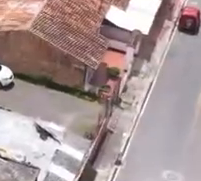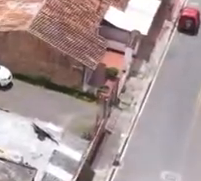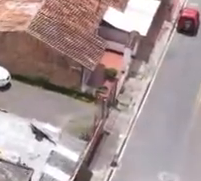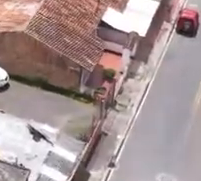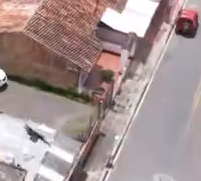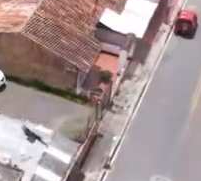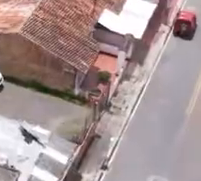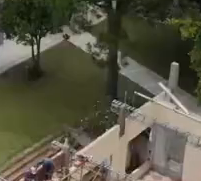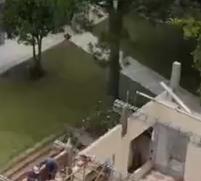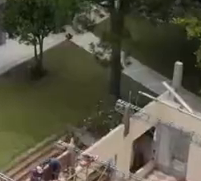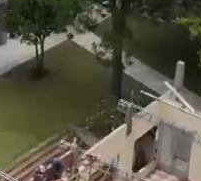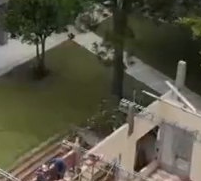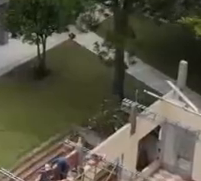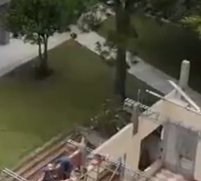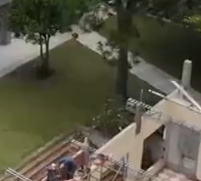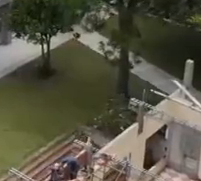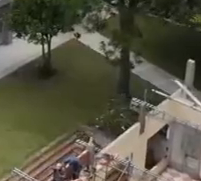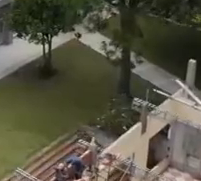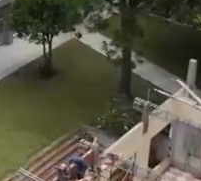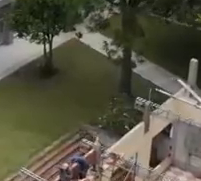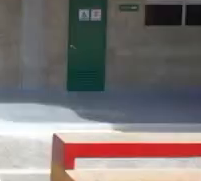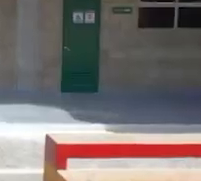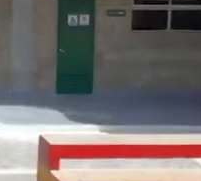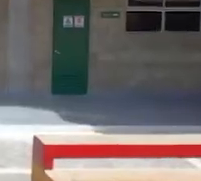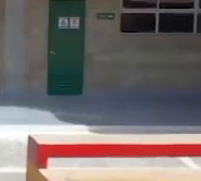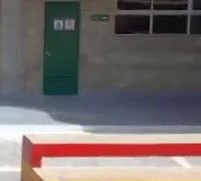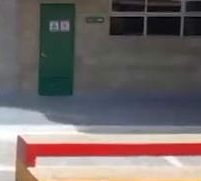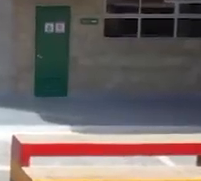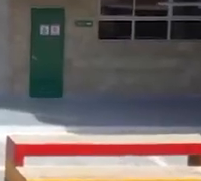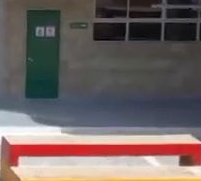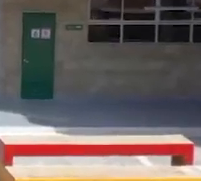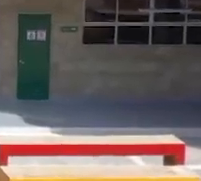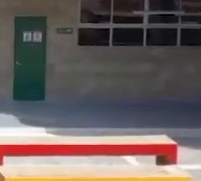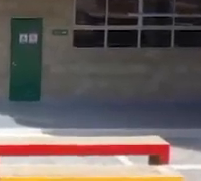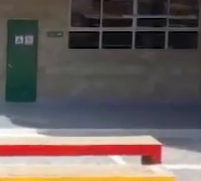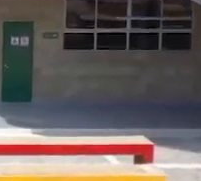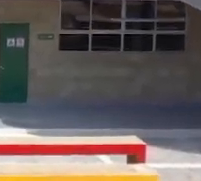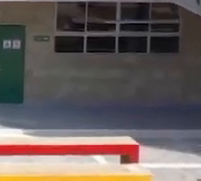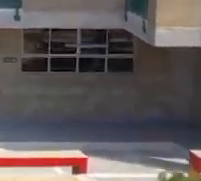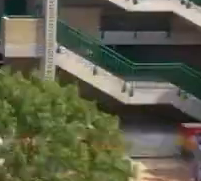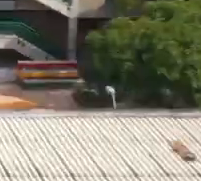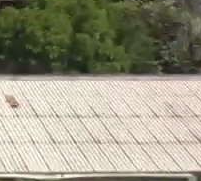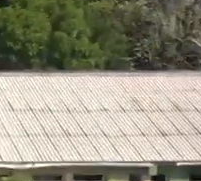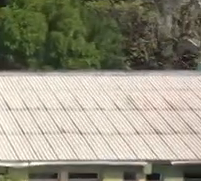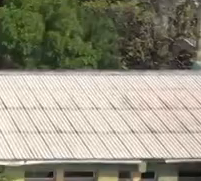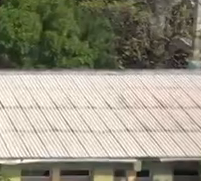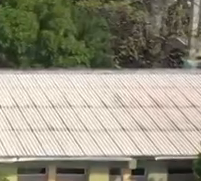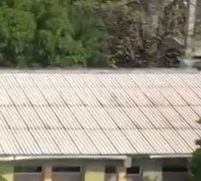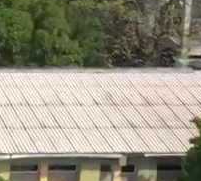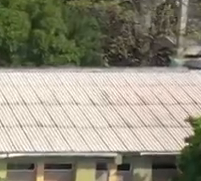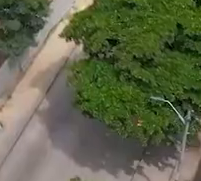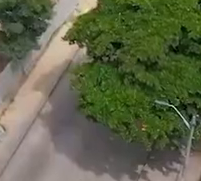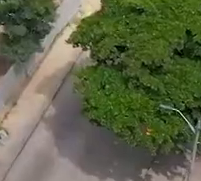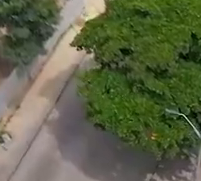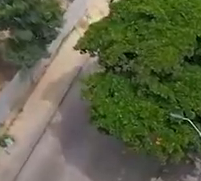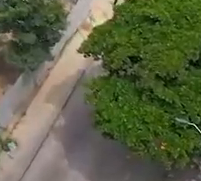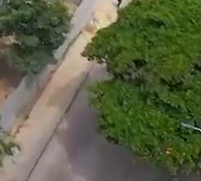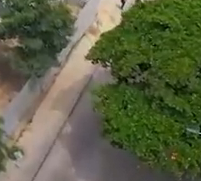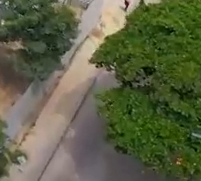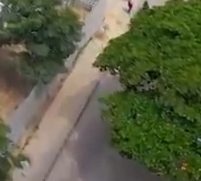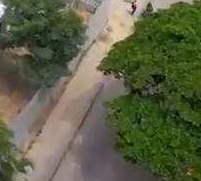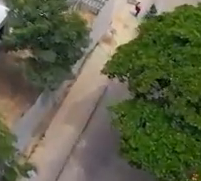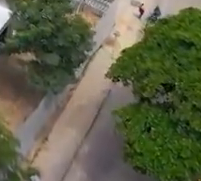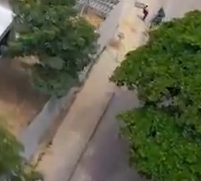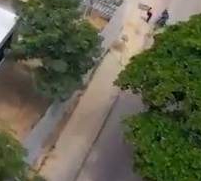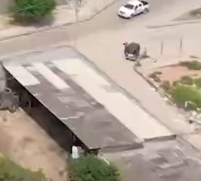educativa. Los ambientes de aprendizaje de calidad mejoran la vida de los estudiantes y la calidad del proceso de aprendizaje. Además,